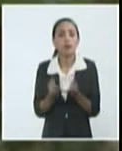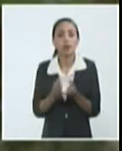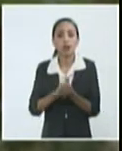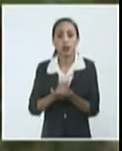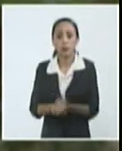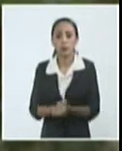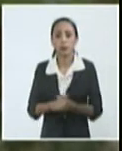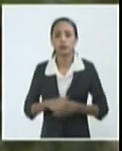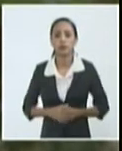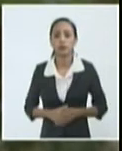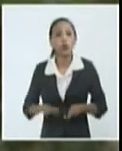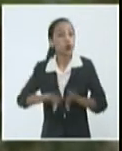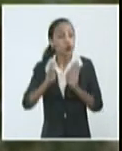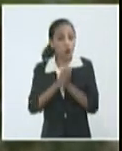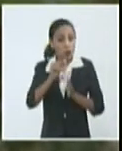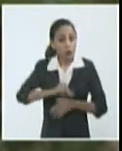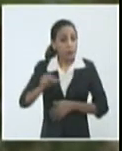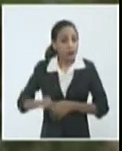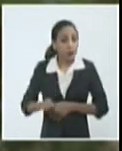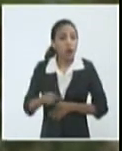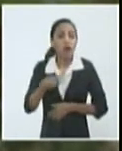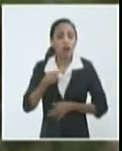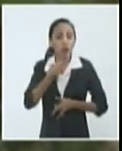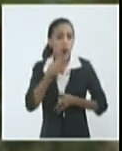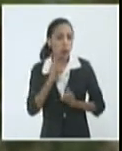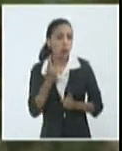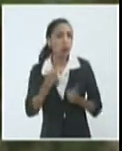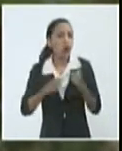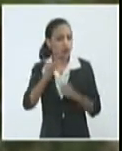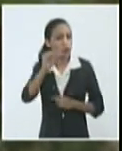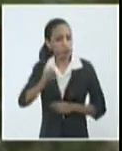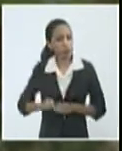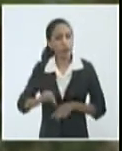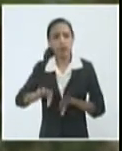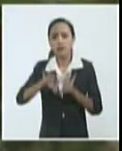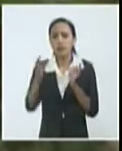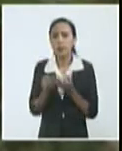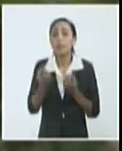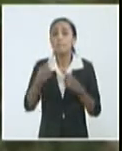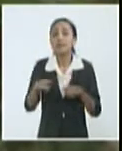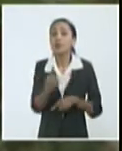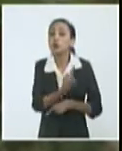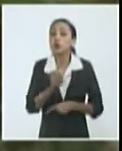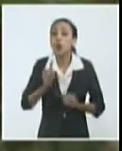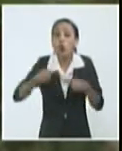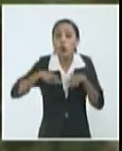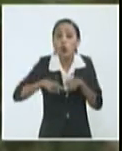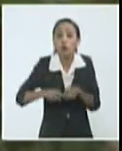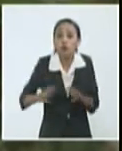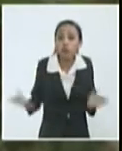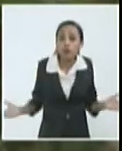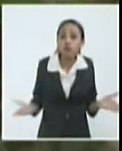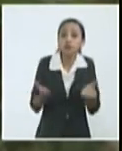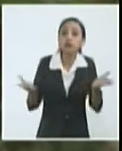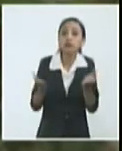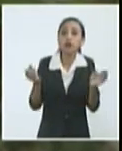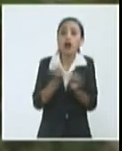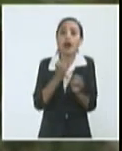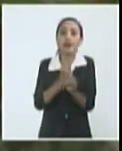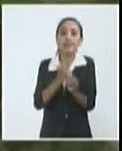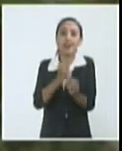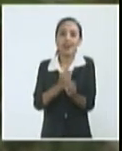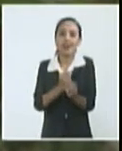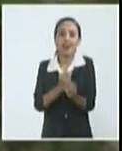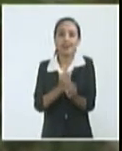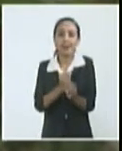perdido algún ser querido en esta pelea, pero también entre todos nos levantamos a trabajar para que nadie